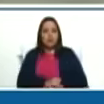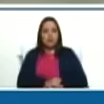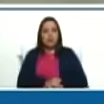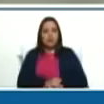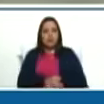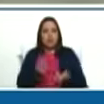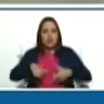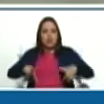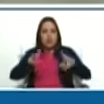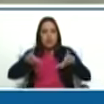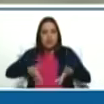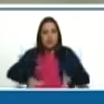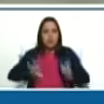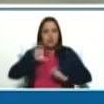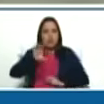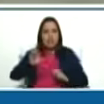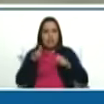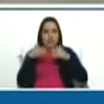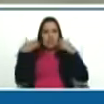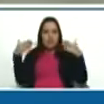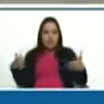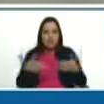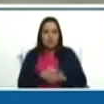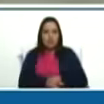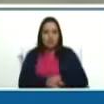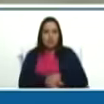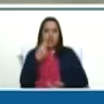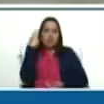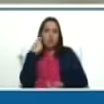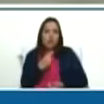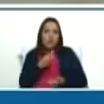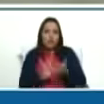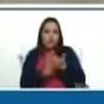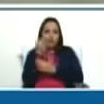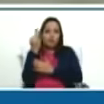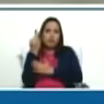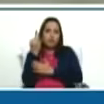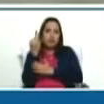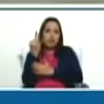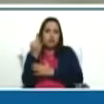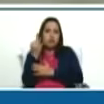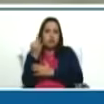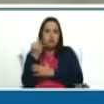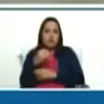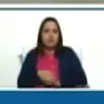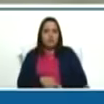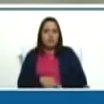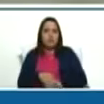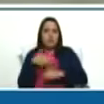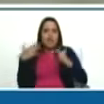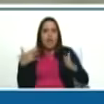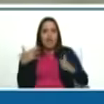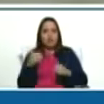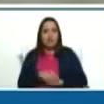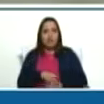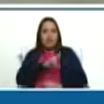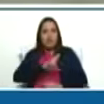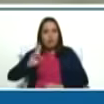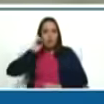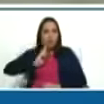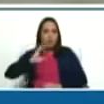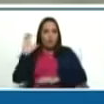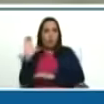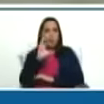cuna de la patria grande, donde Bolívar fundó la gran República Bolivariana de Colombia.